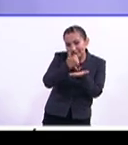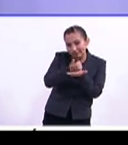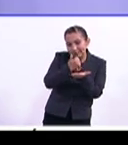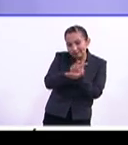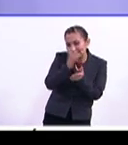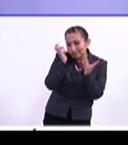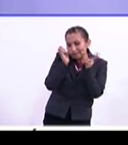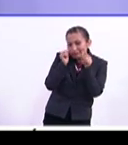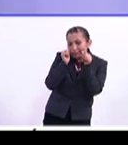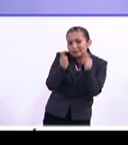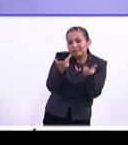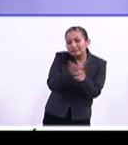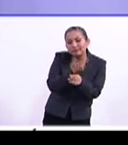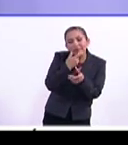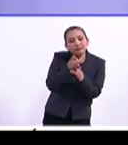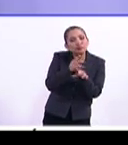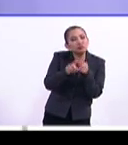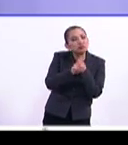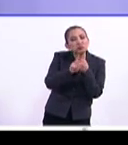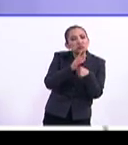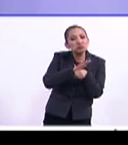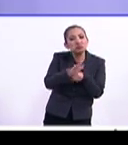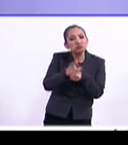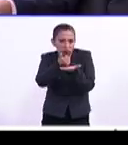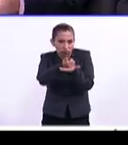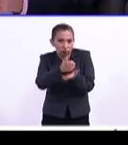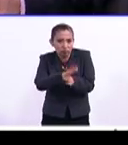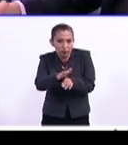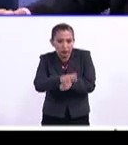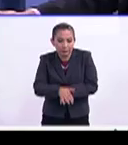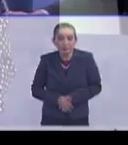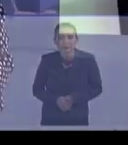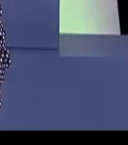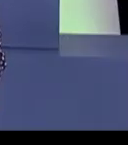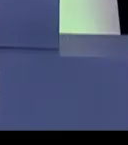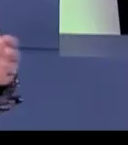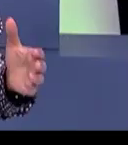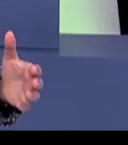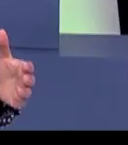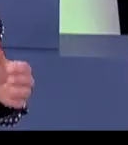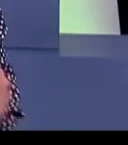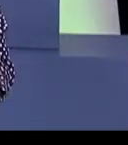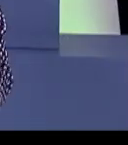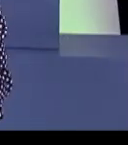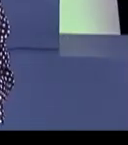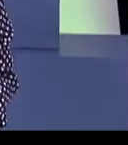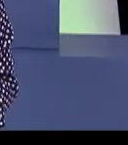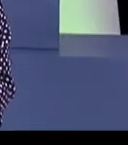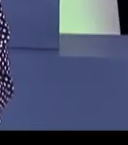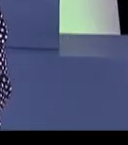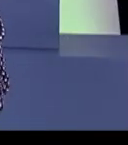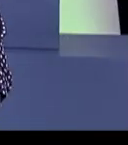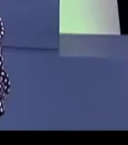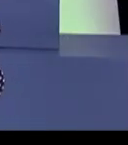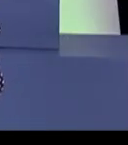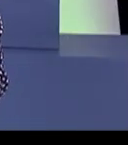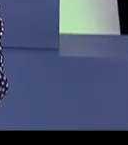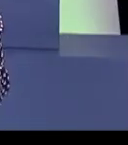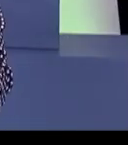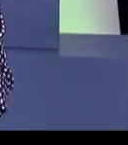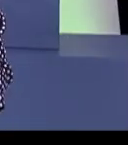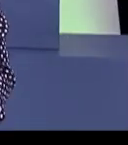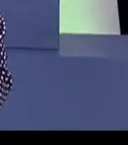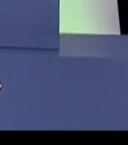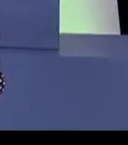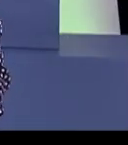acompañarlos, escucharlos para saber qué está pasando y también saber de qué manera intervenir. También nos dijo cómo repercute la paridad de